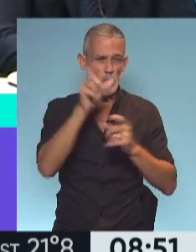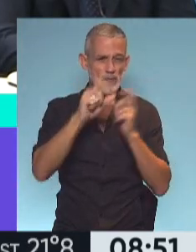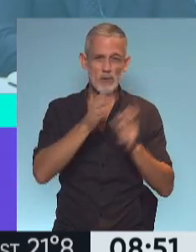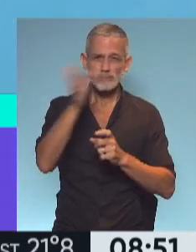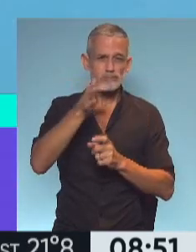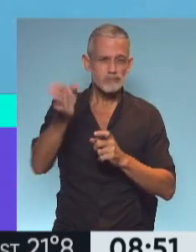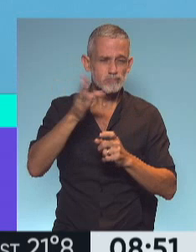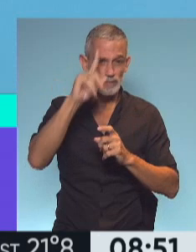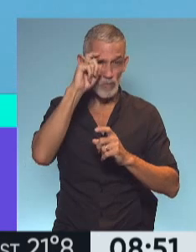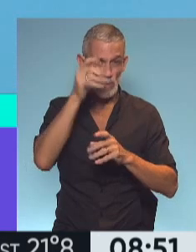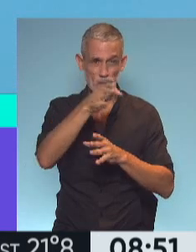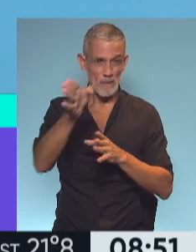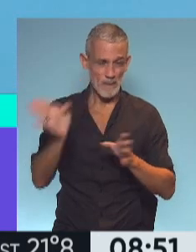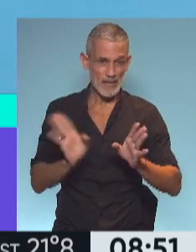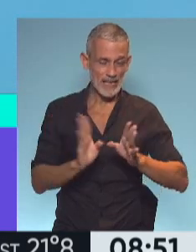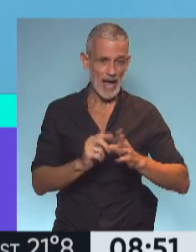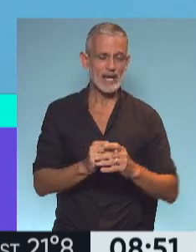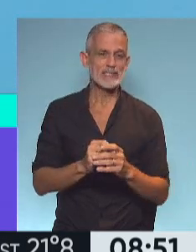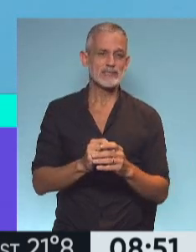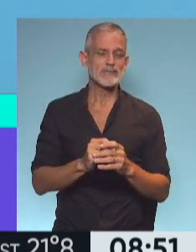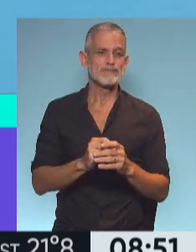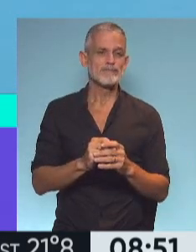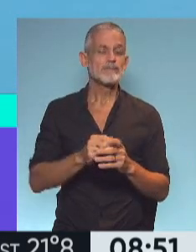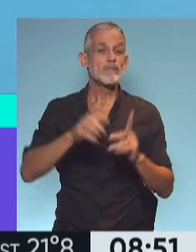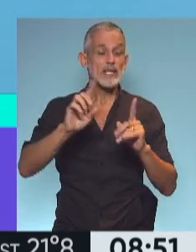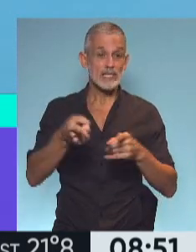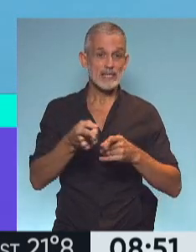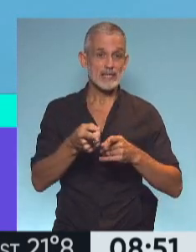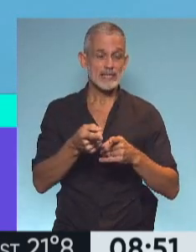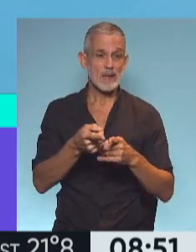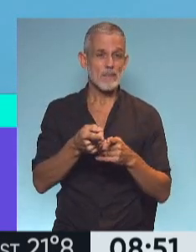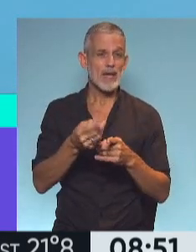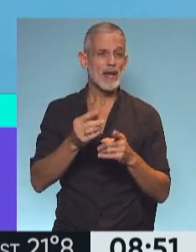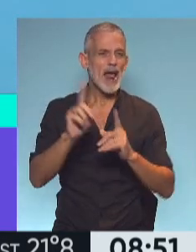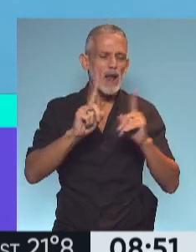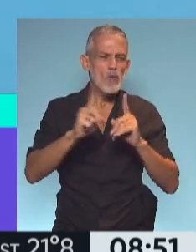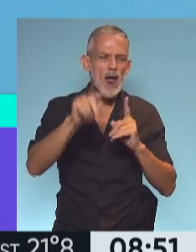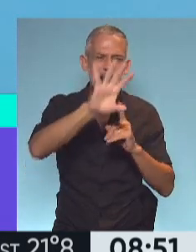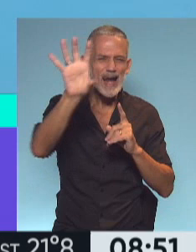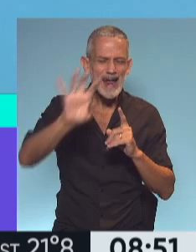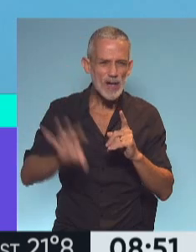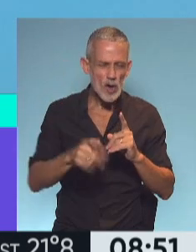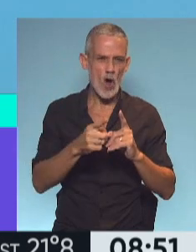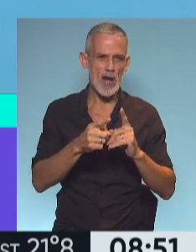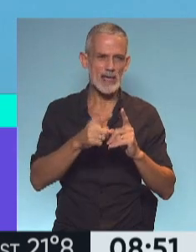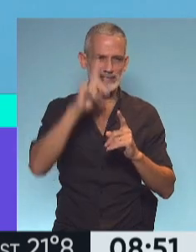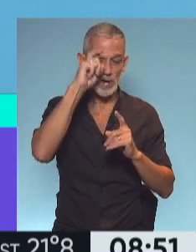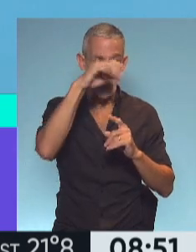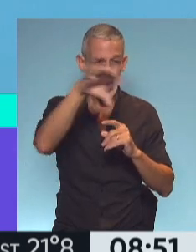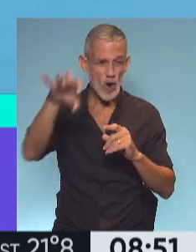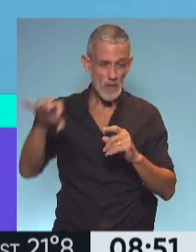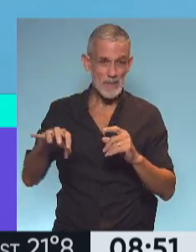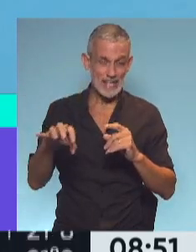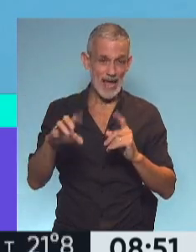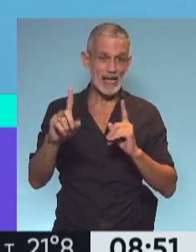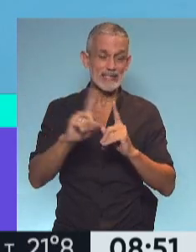con una tensión también en algunas regiones en el sistema de salud, con